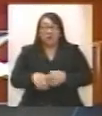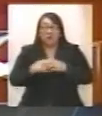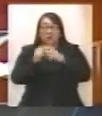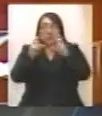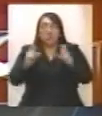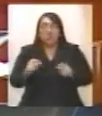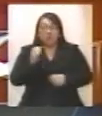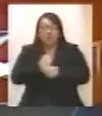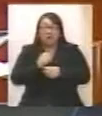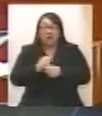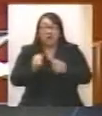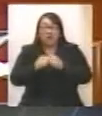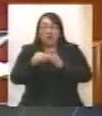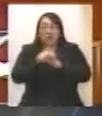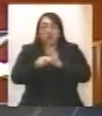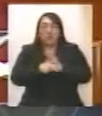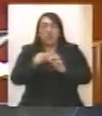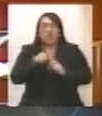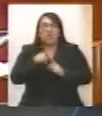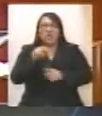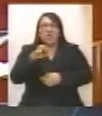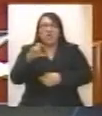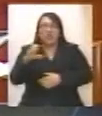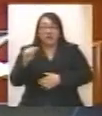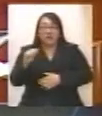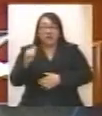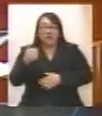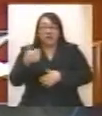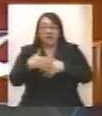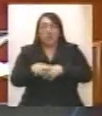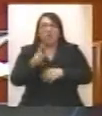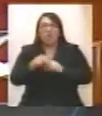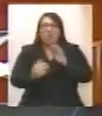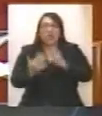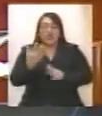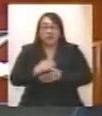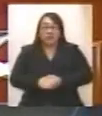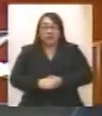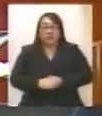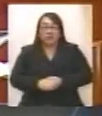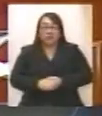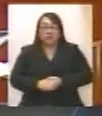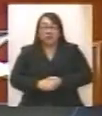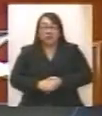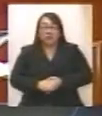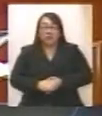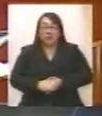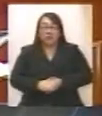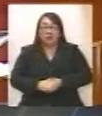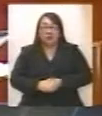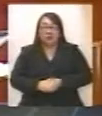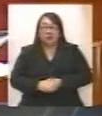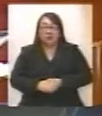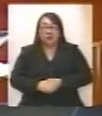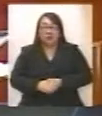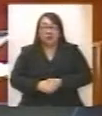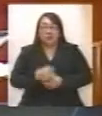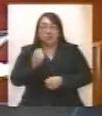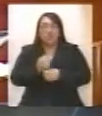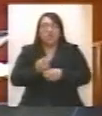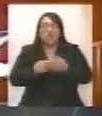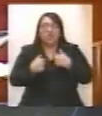certificación de productos con normas técnicas. A julio del 2015, la meta es que al